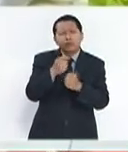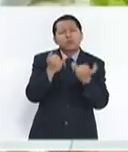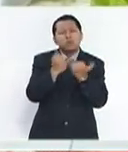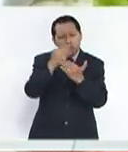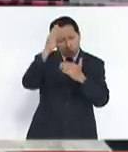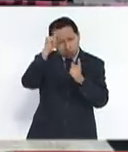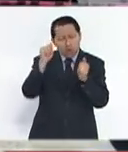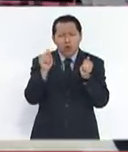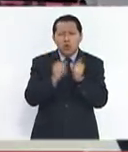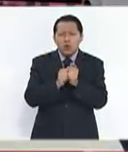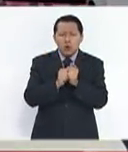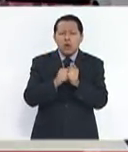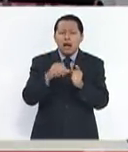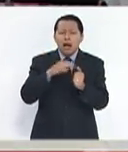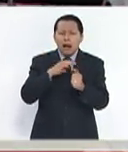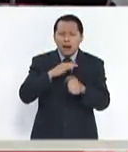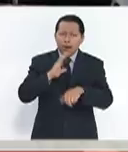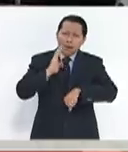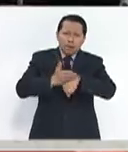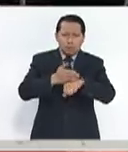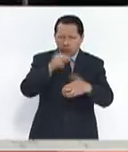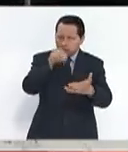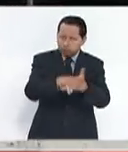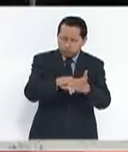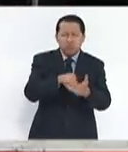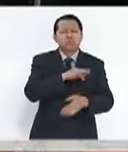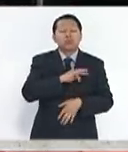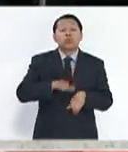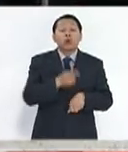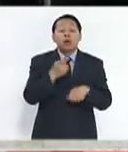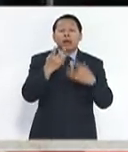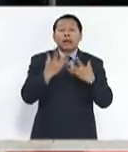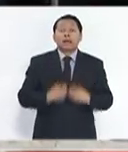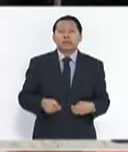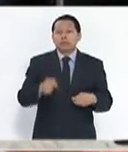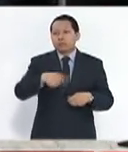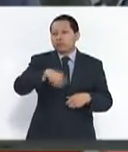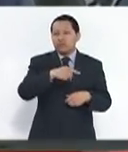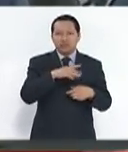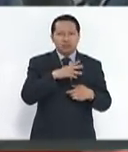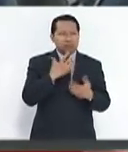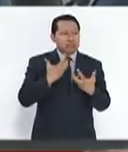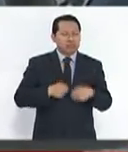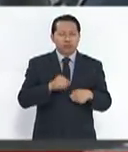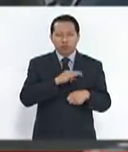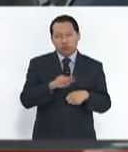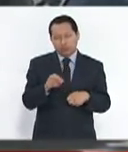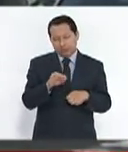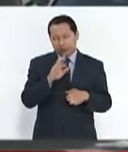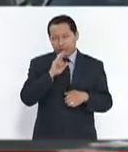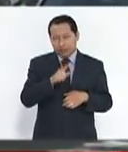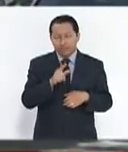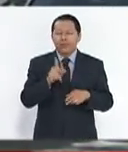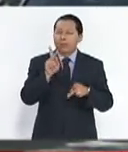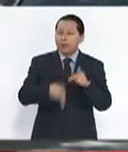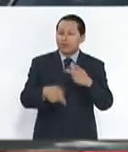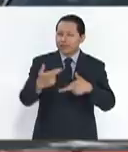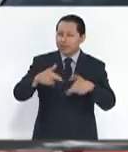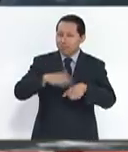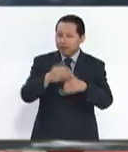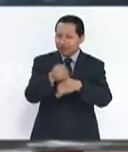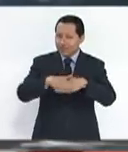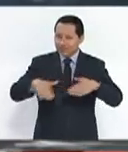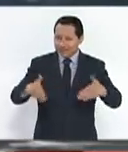la pena de muerte, pues considera el Bronco que generaría temor entre los delincuentes. Vamos a hacer una pausa, regresamos con